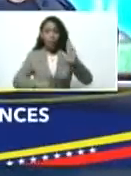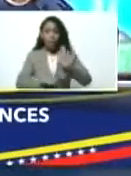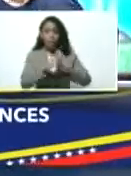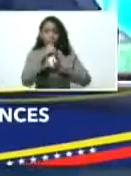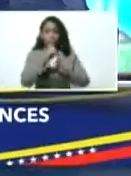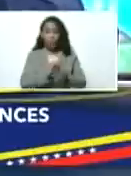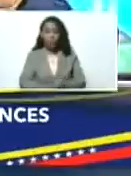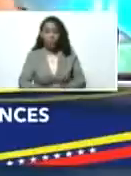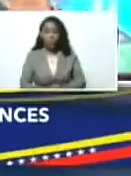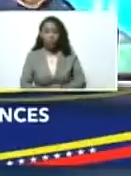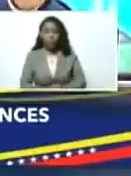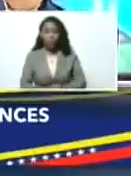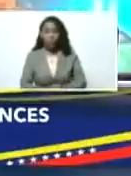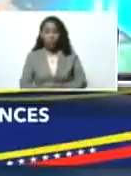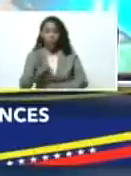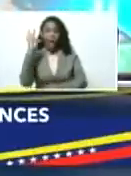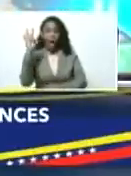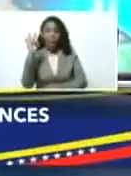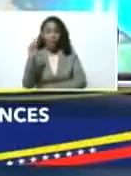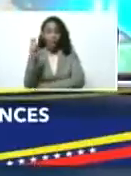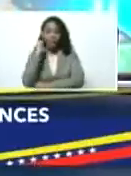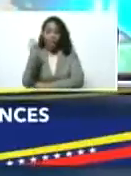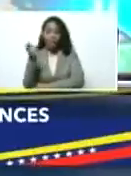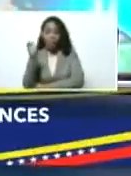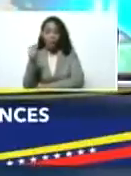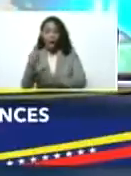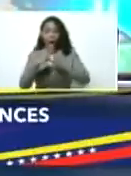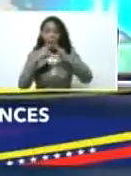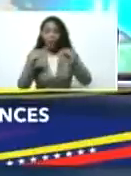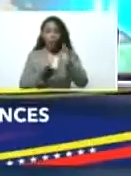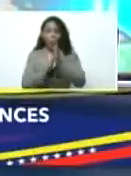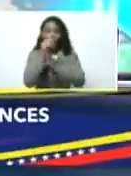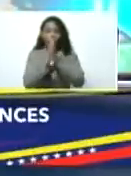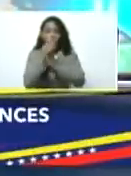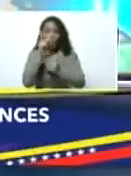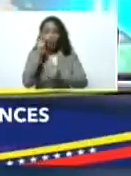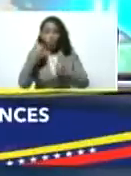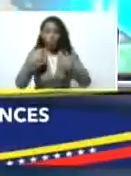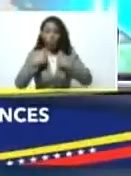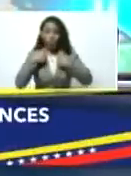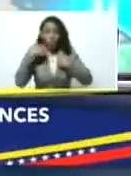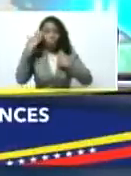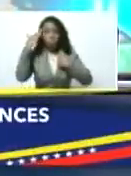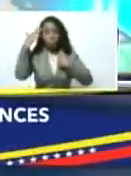desarrollo de la F de financiamiento a todos los emprendimientos. Yo sueño,